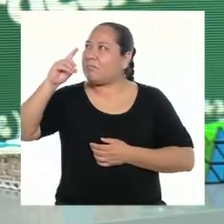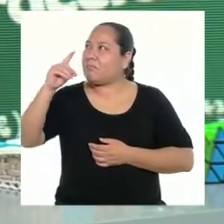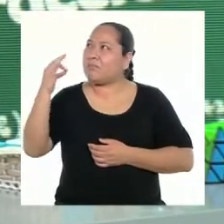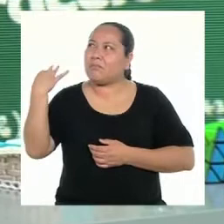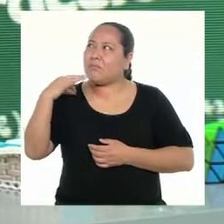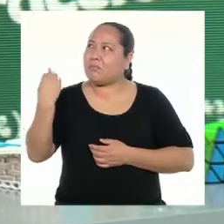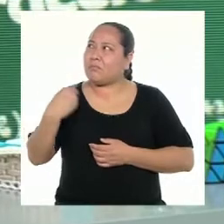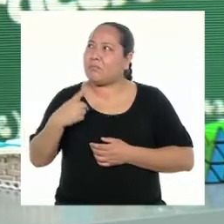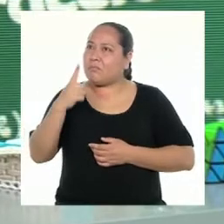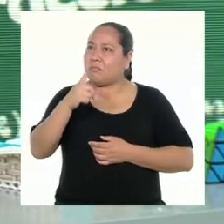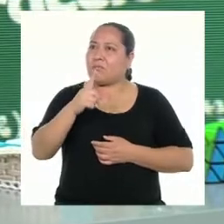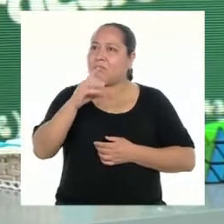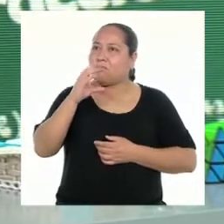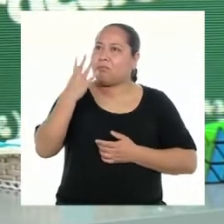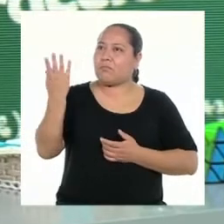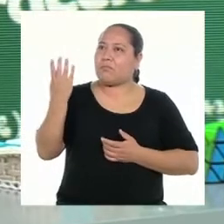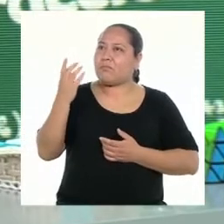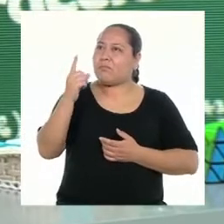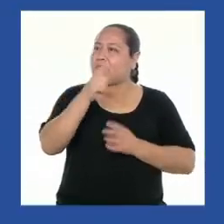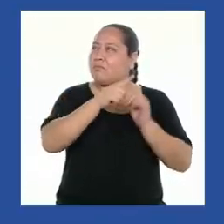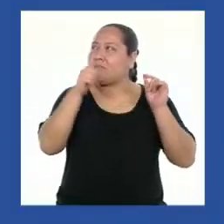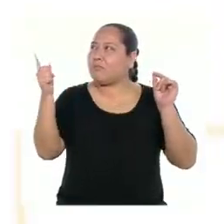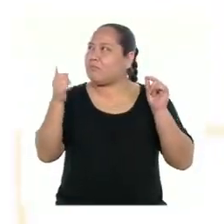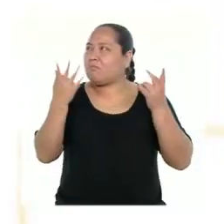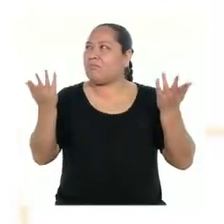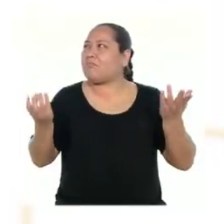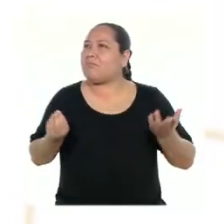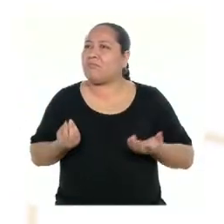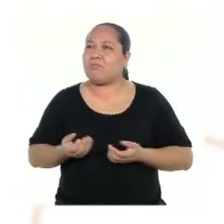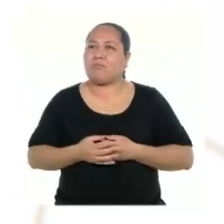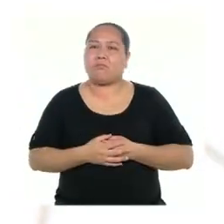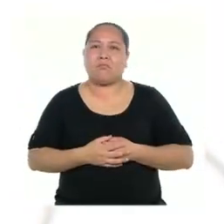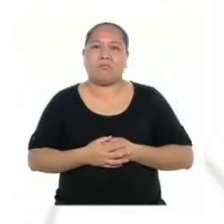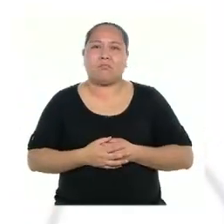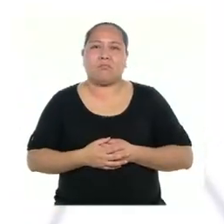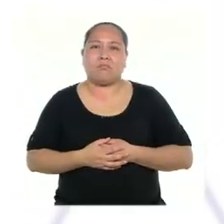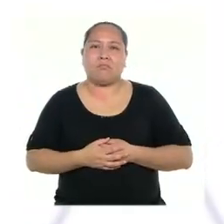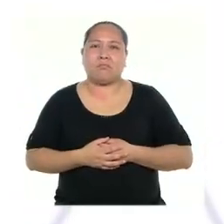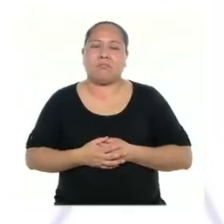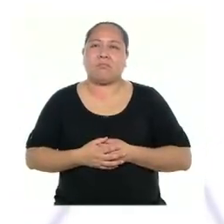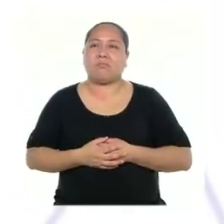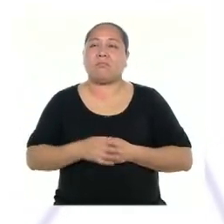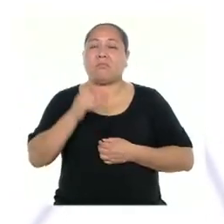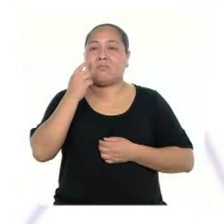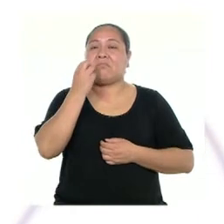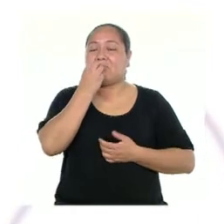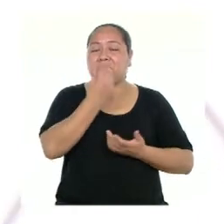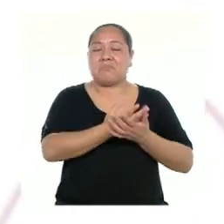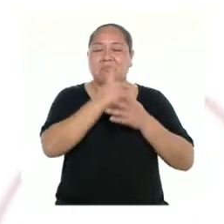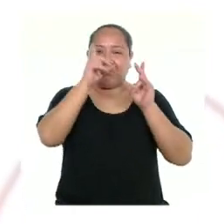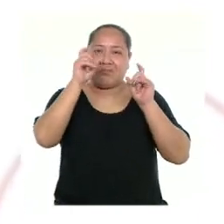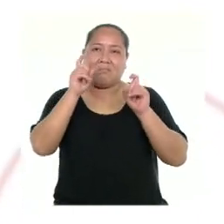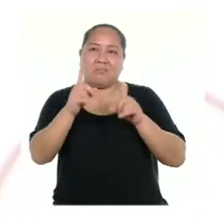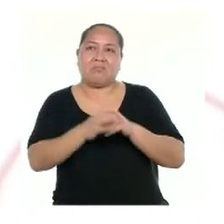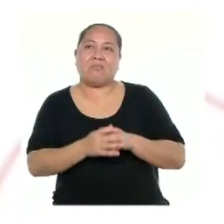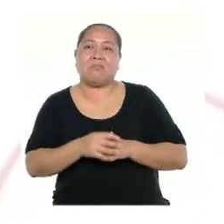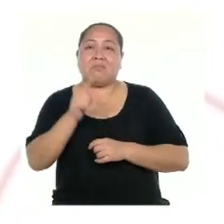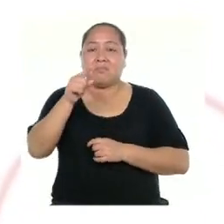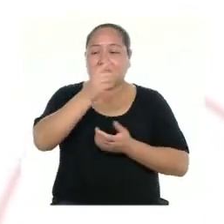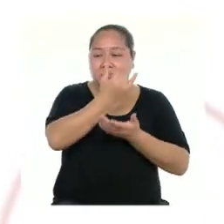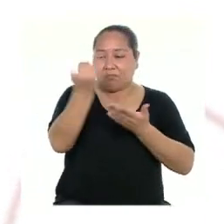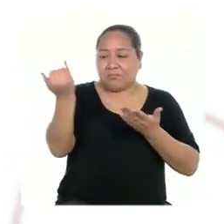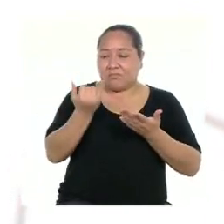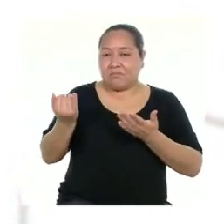que expresar con una unidad arbitraria convencional? Buena pregunta. En un mapa, siempre una escala